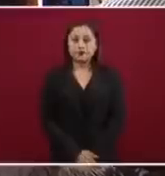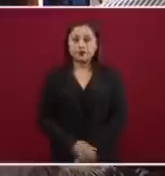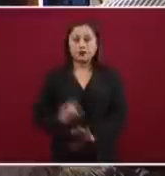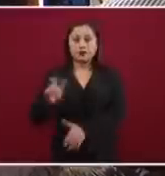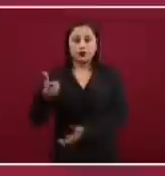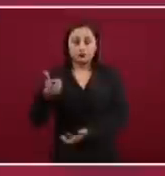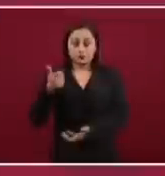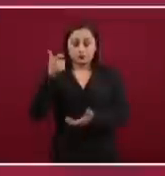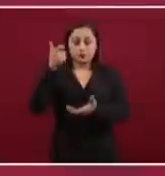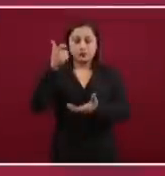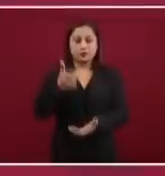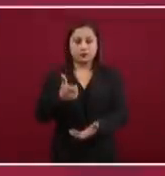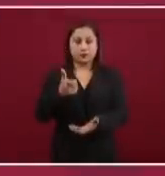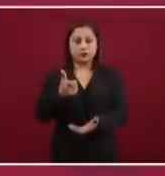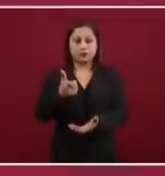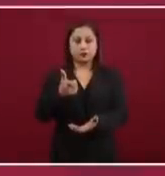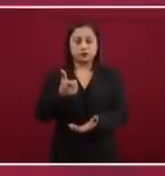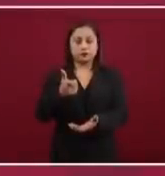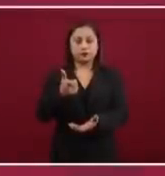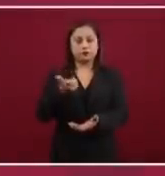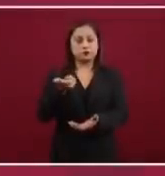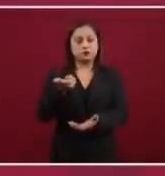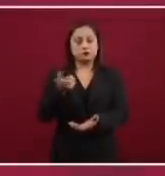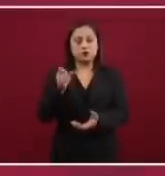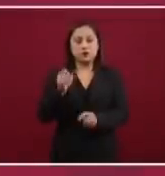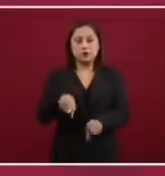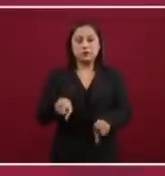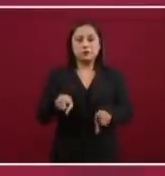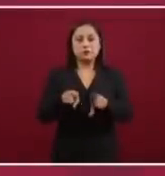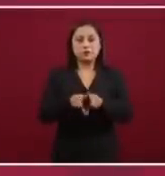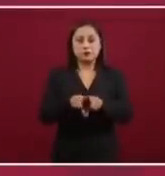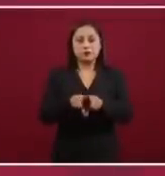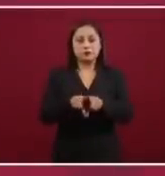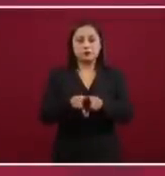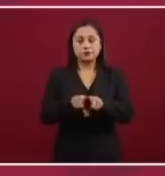el presupuesto que a la vez